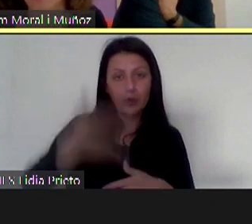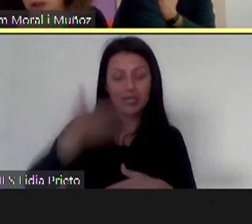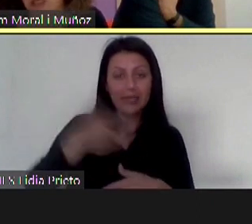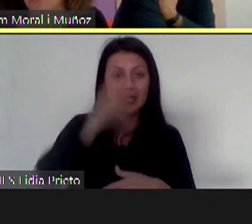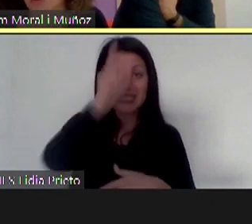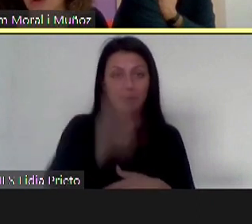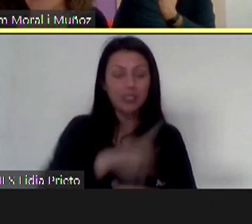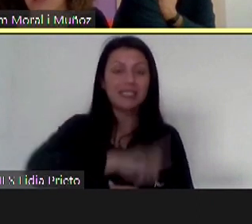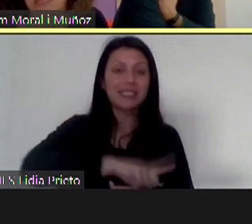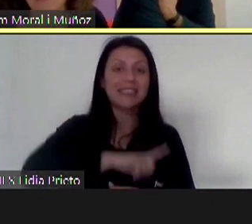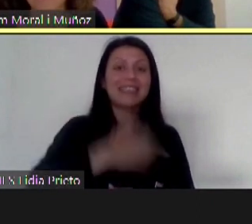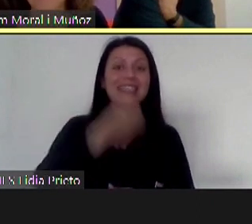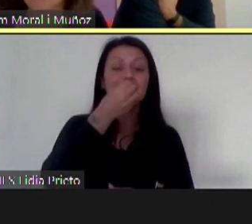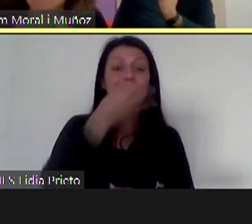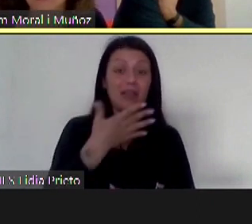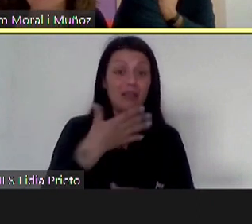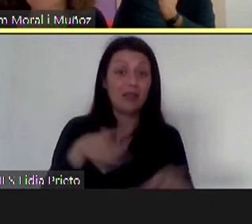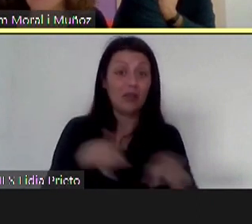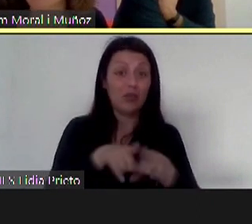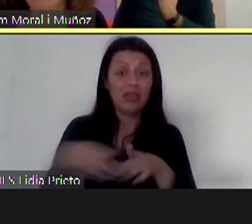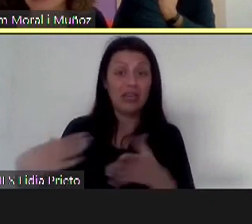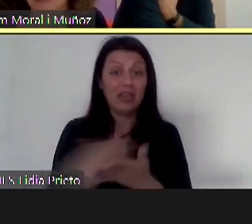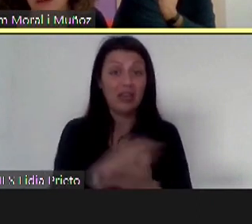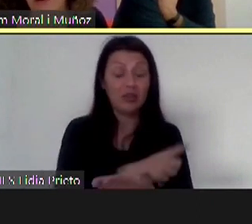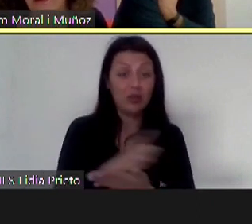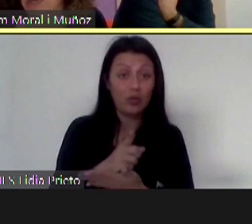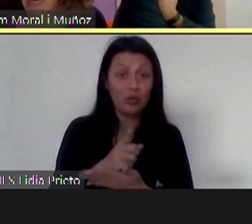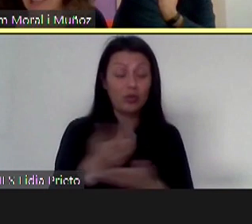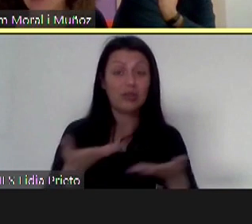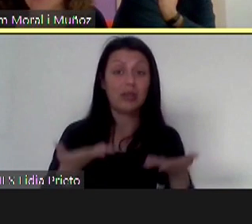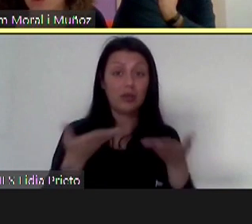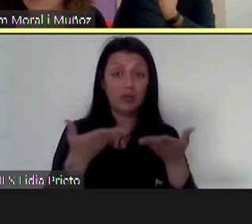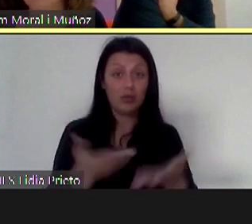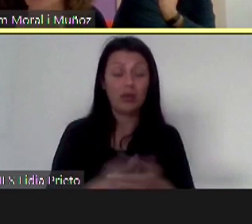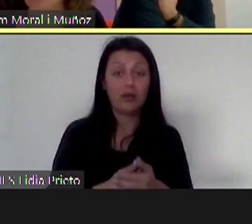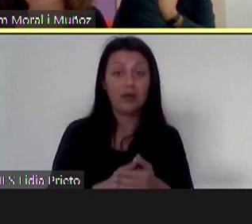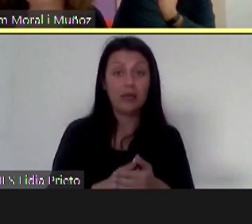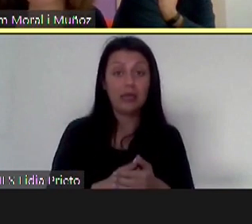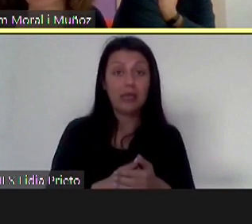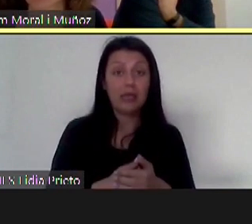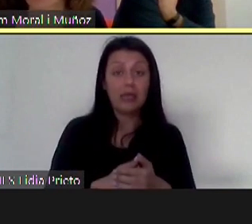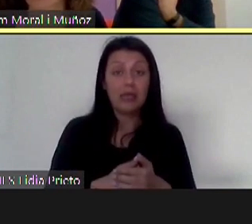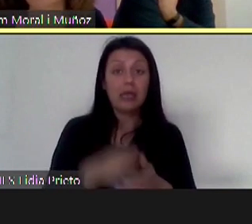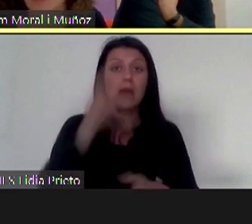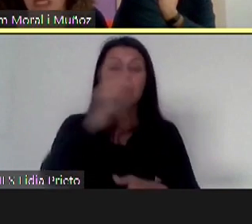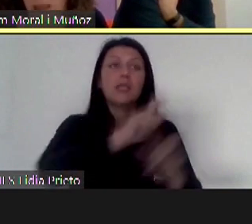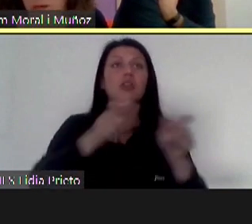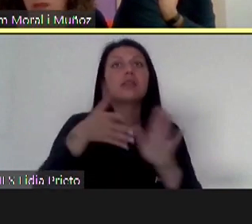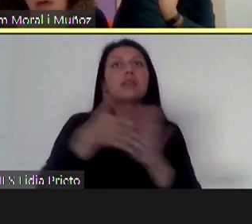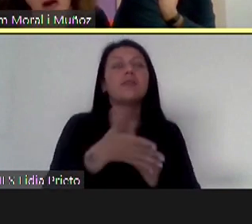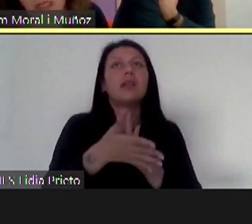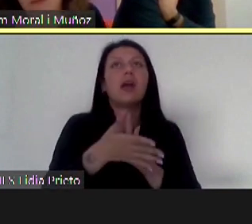bien, como nos sentimos todos en nuestra vida, limitar la ayuda a lo imprescindible. A nadie nos gusta que nos ayuden más de lo que nosotros solos